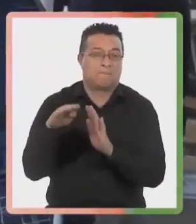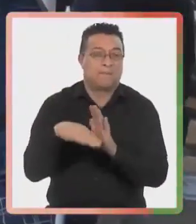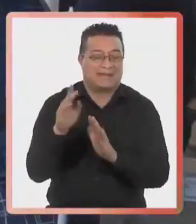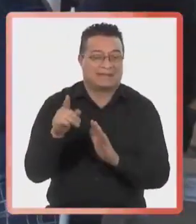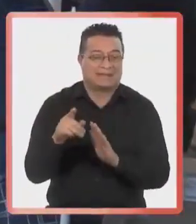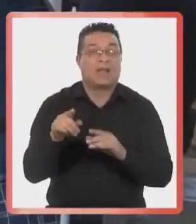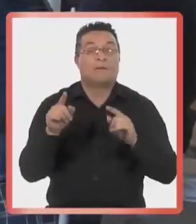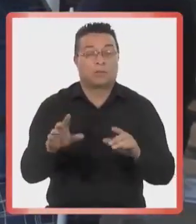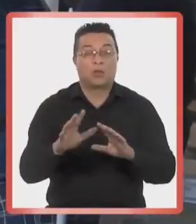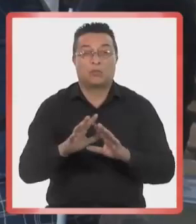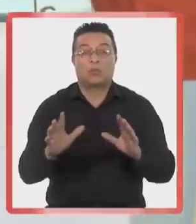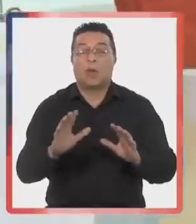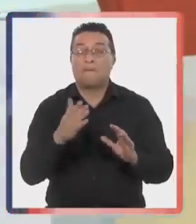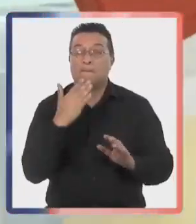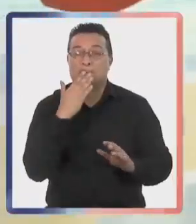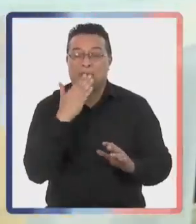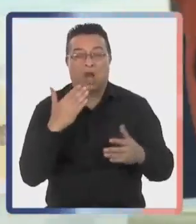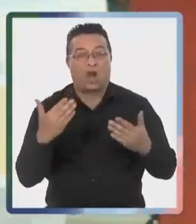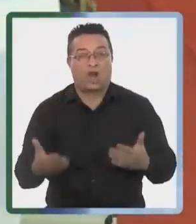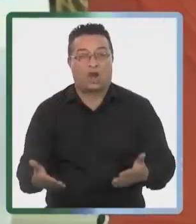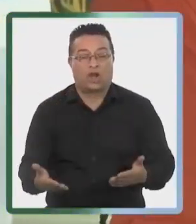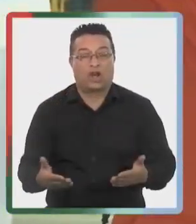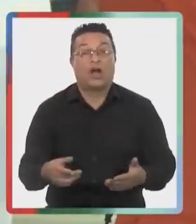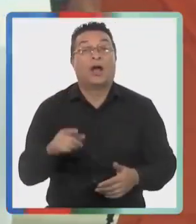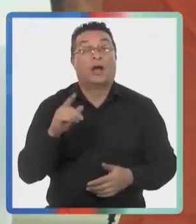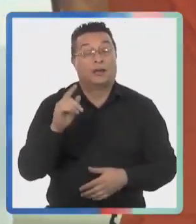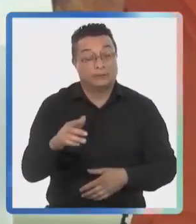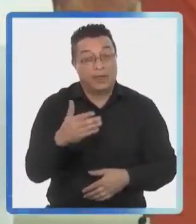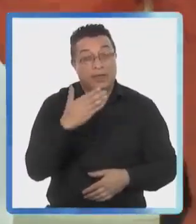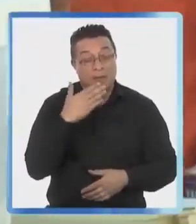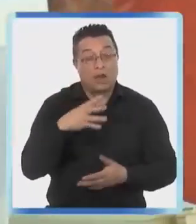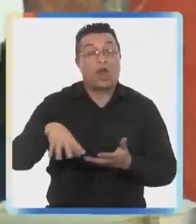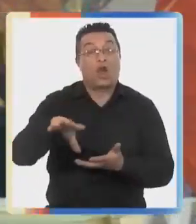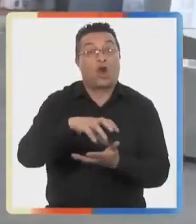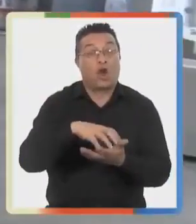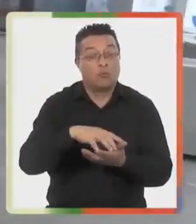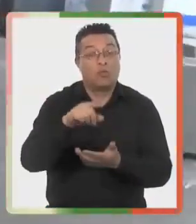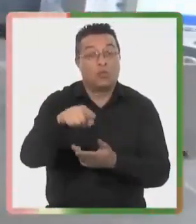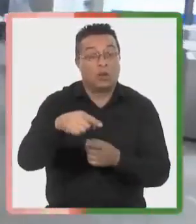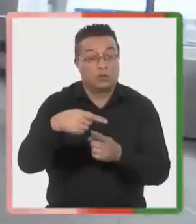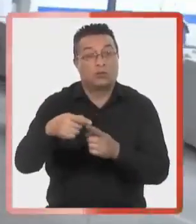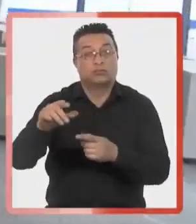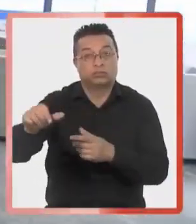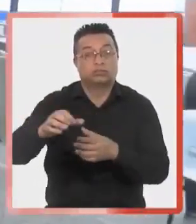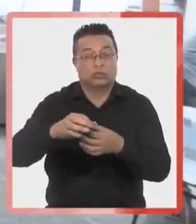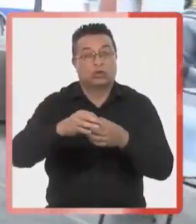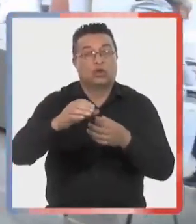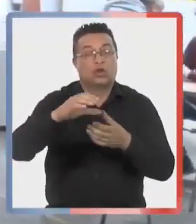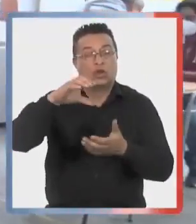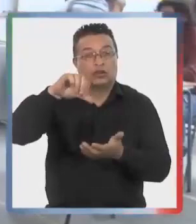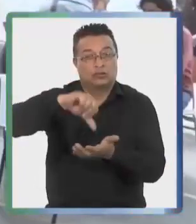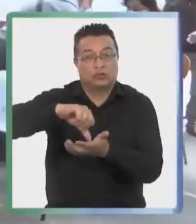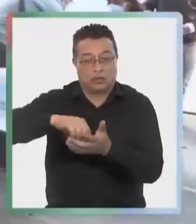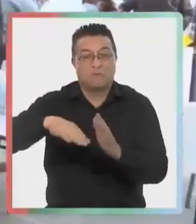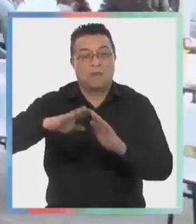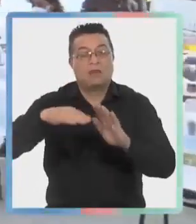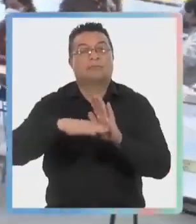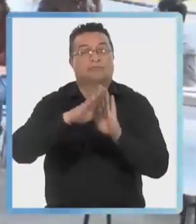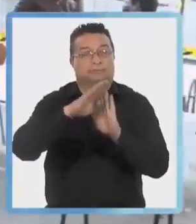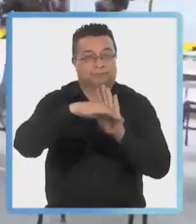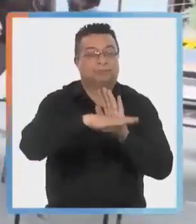y por lo tanto es bastante más exitoso. Ahora, en las comunas urbanas esa tasa es mucho más alto, aún